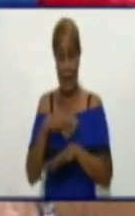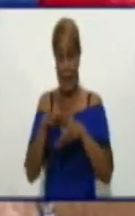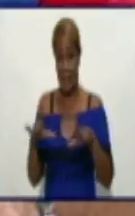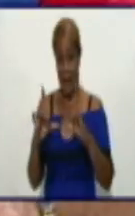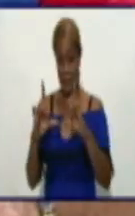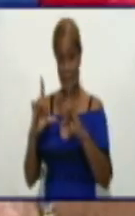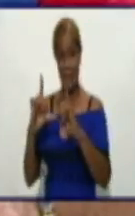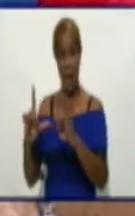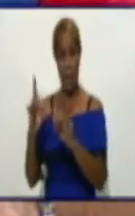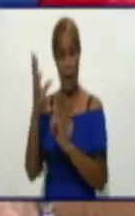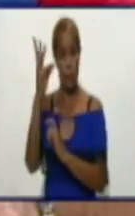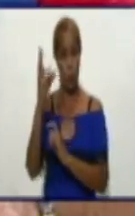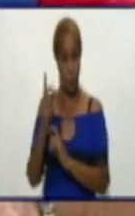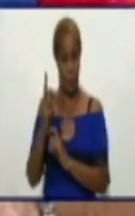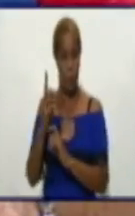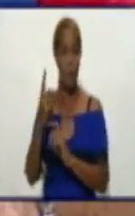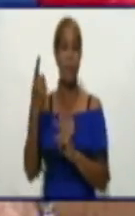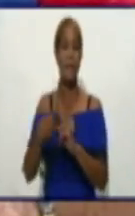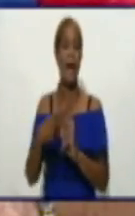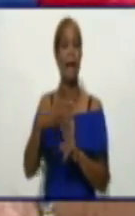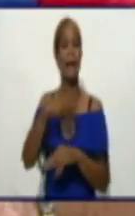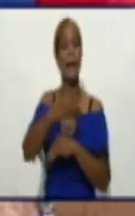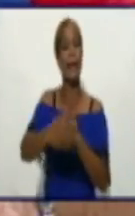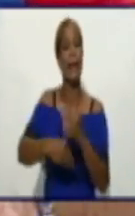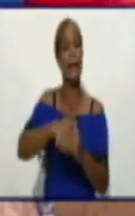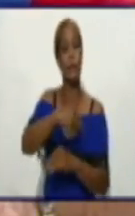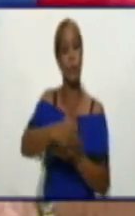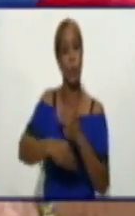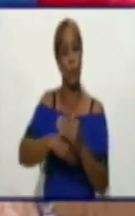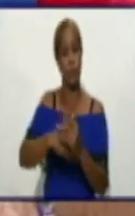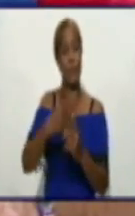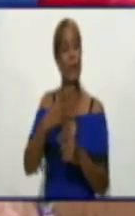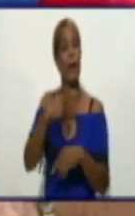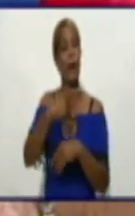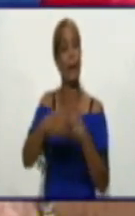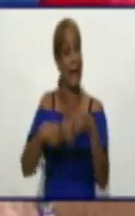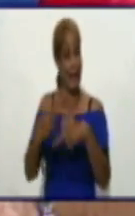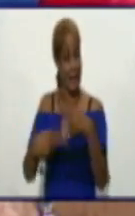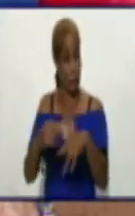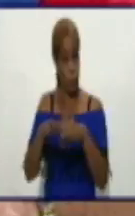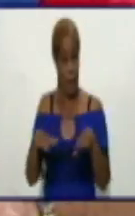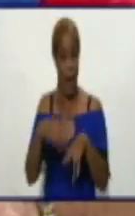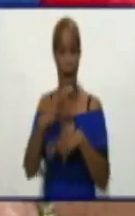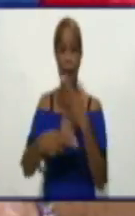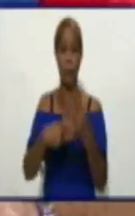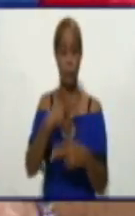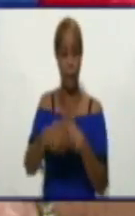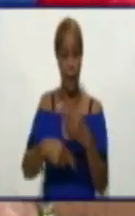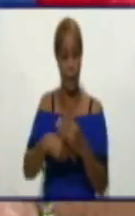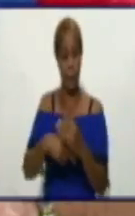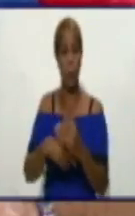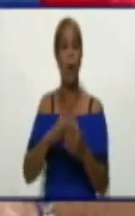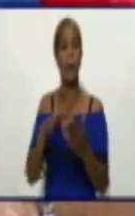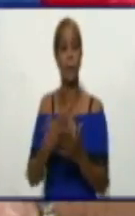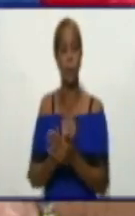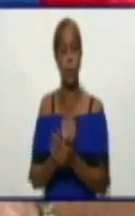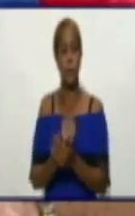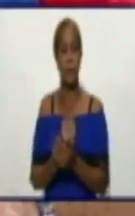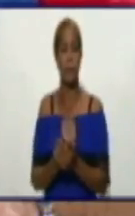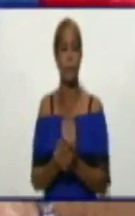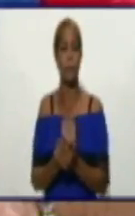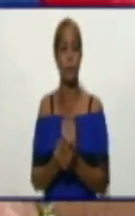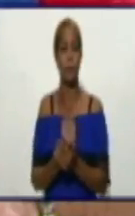hayan hecho algún cambio, alguna transformación de su medio de transporte, y que antes de diciembre del 2019